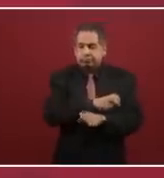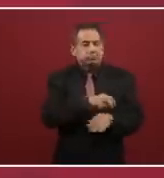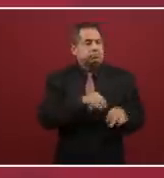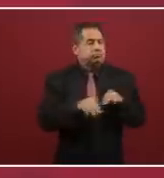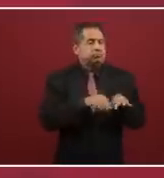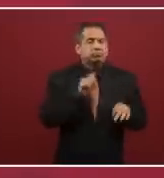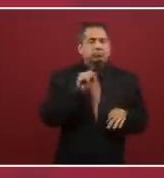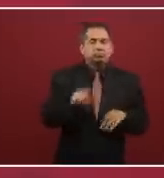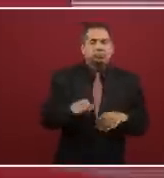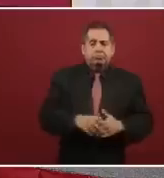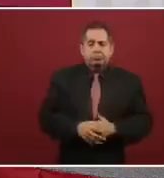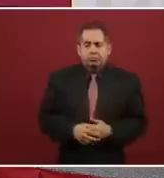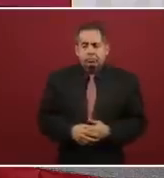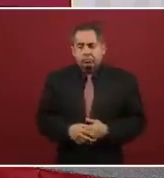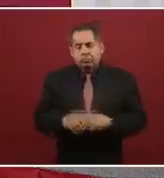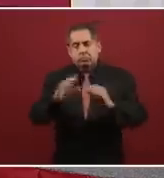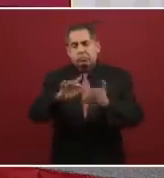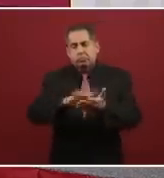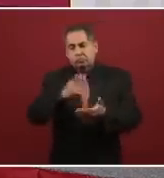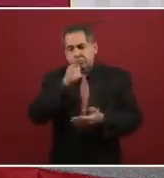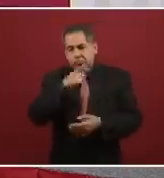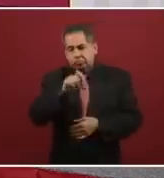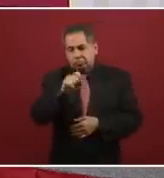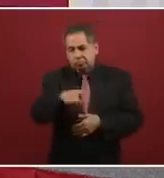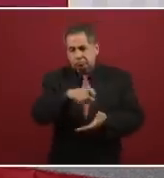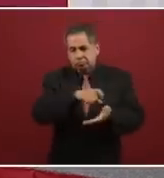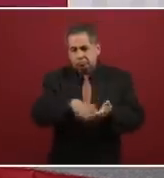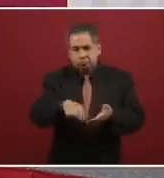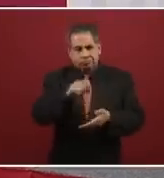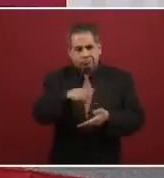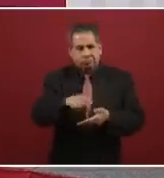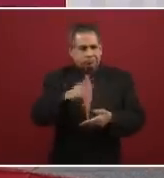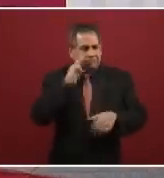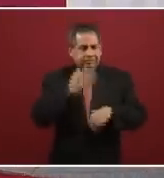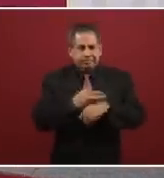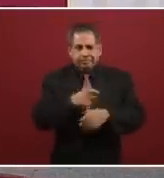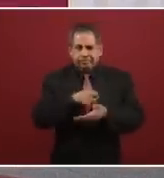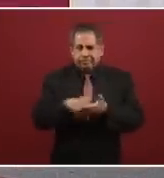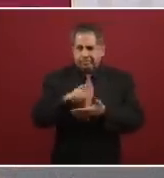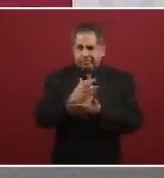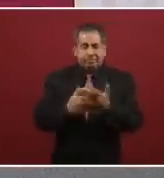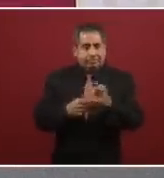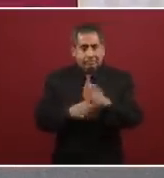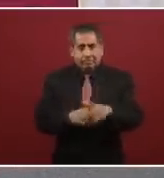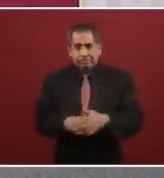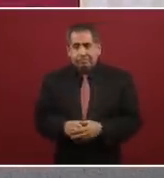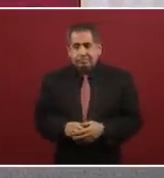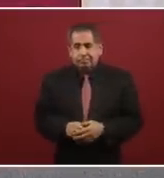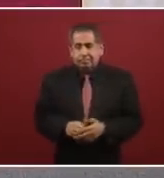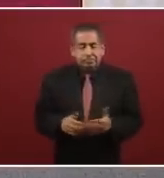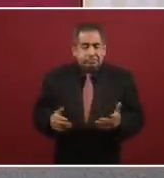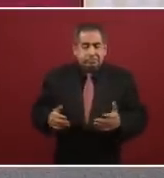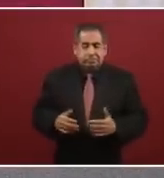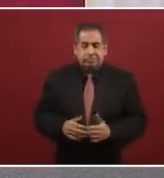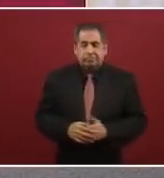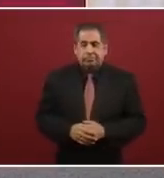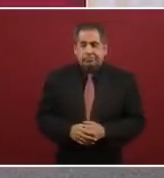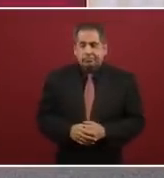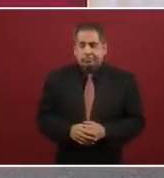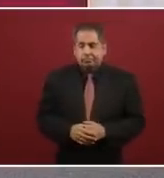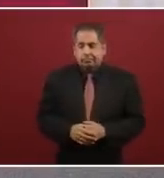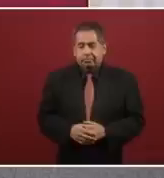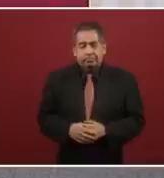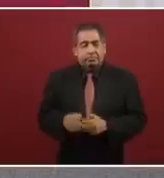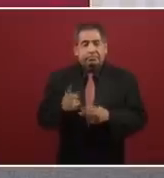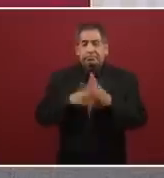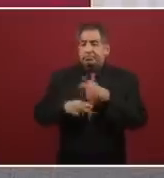¿O en las medicinas se llevaban a los que compraban, claro, a los responsables de la compra de medicinas? Luego que vienen la